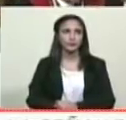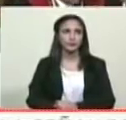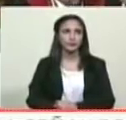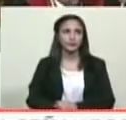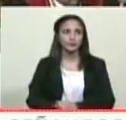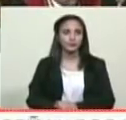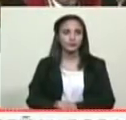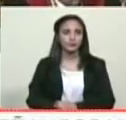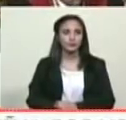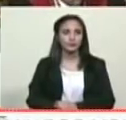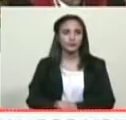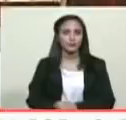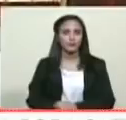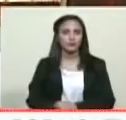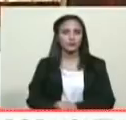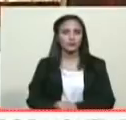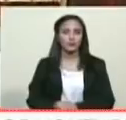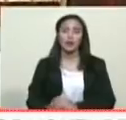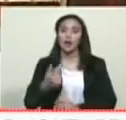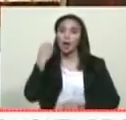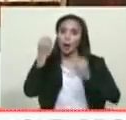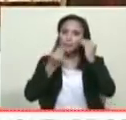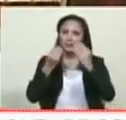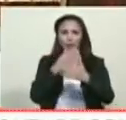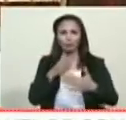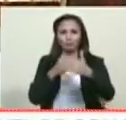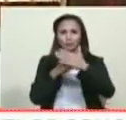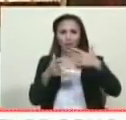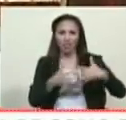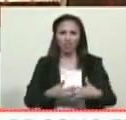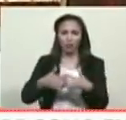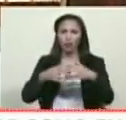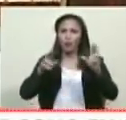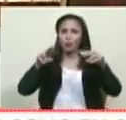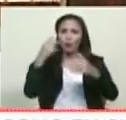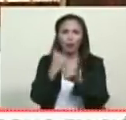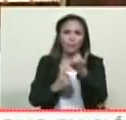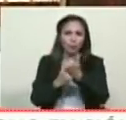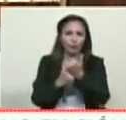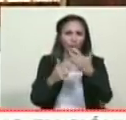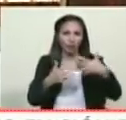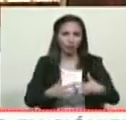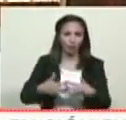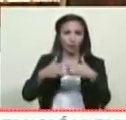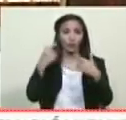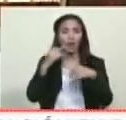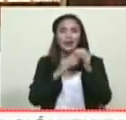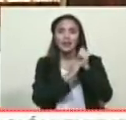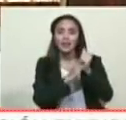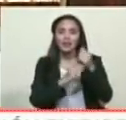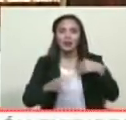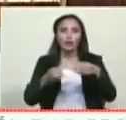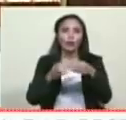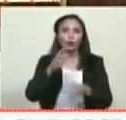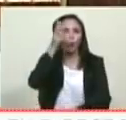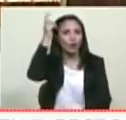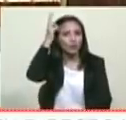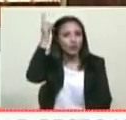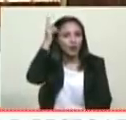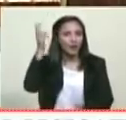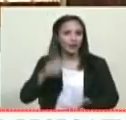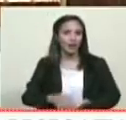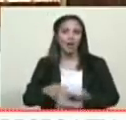las virtudes de luchador antiimperialista, dirigente de movimientos sociales, indígenas y sindicales,